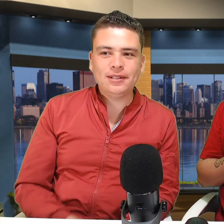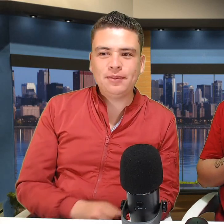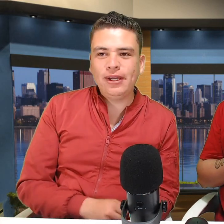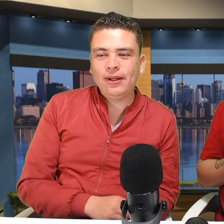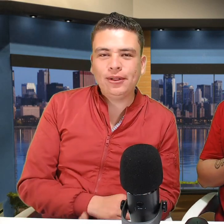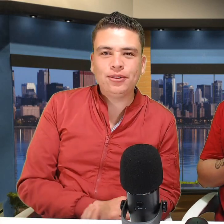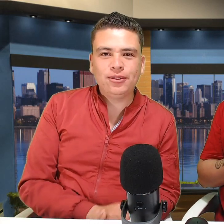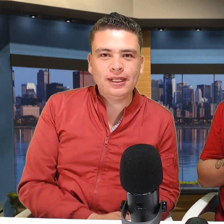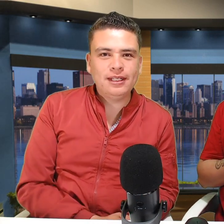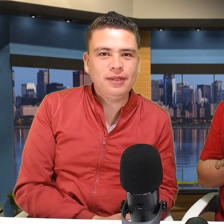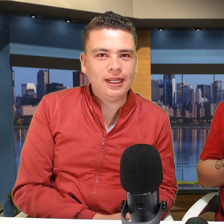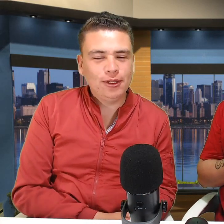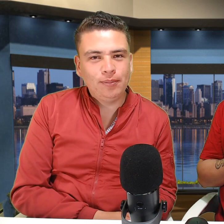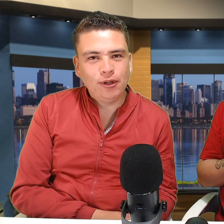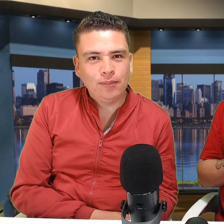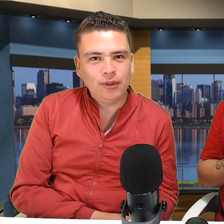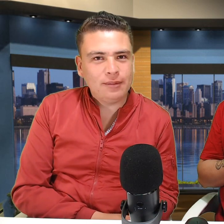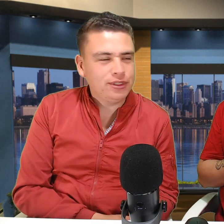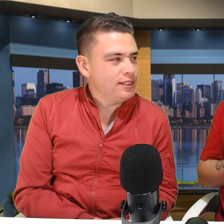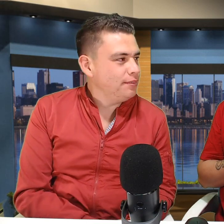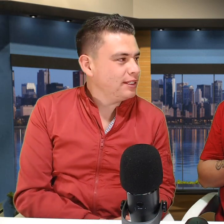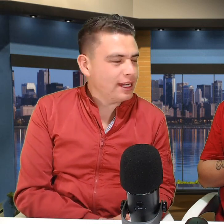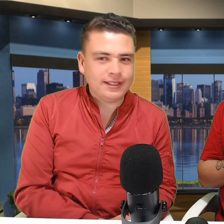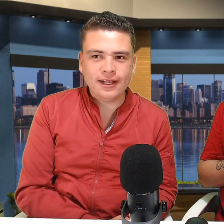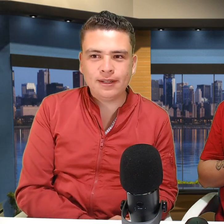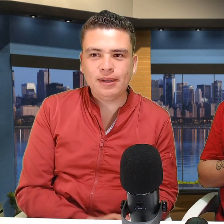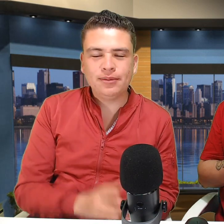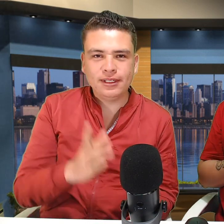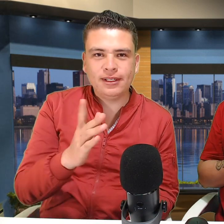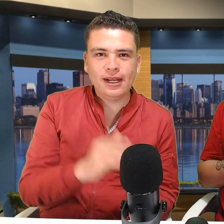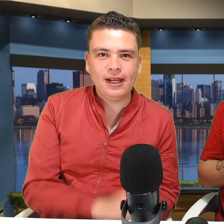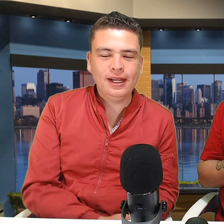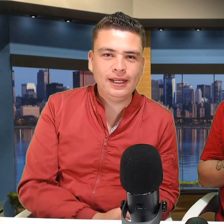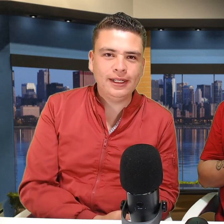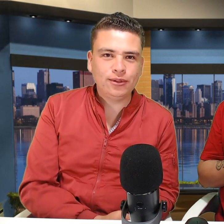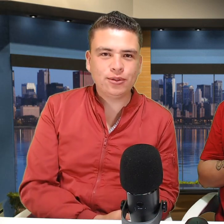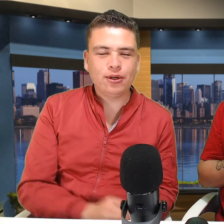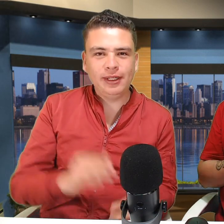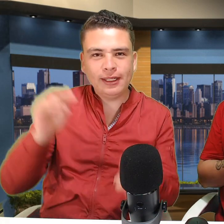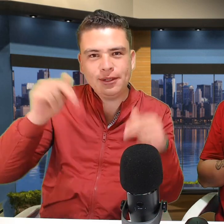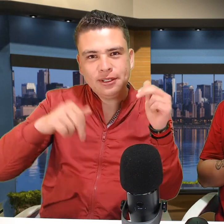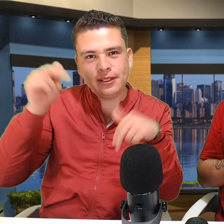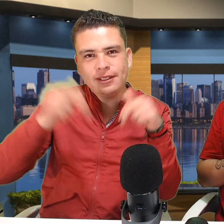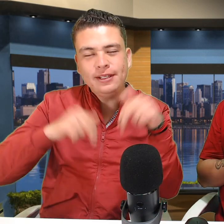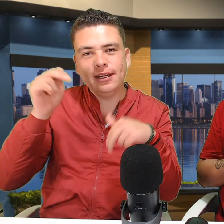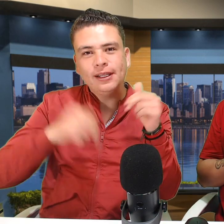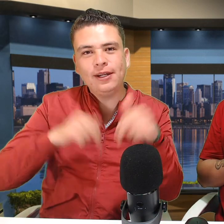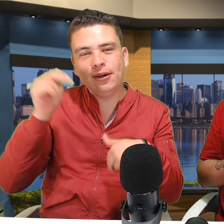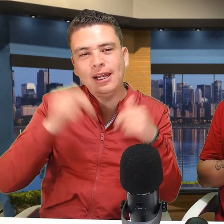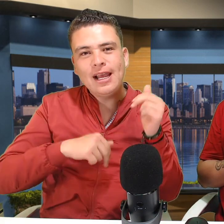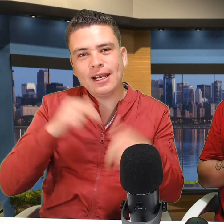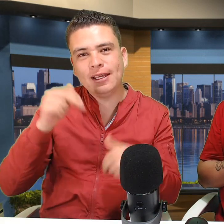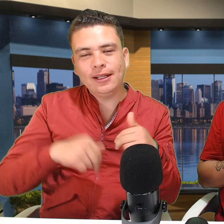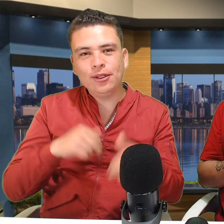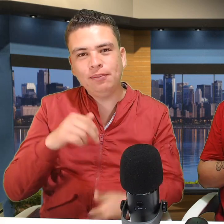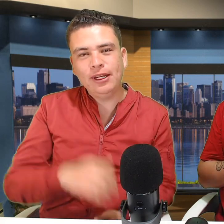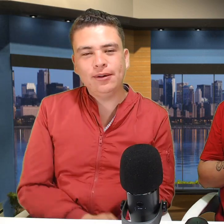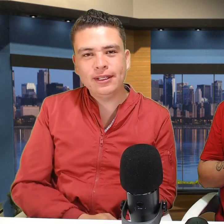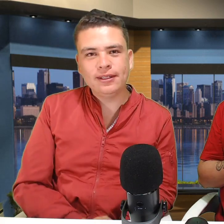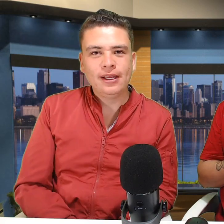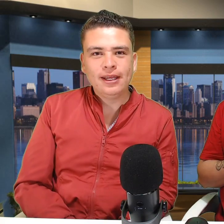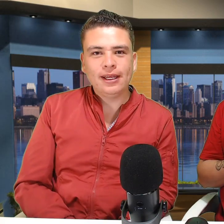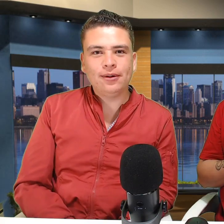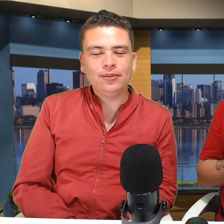y los espero a todos ustedes mi querido por lo pudo muchísimas gracias vamos a estar ahí leyendo sus comentarios así es que interpeló en la cajita de